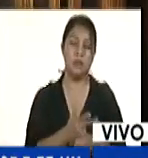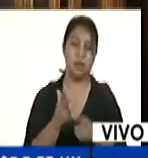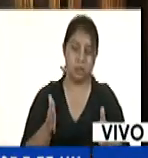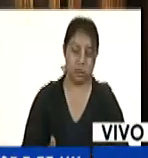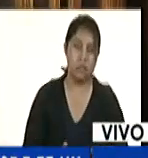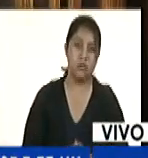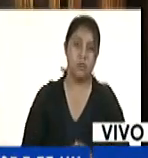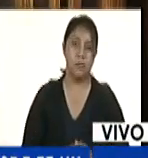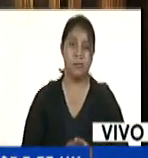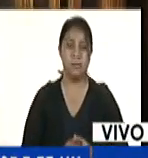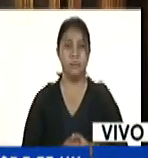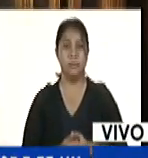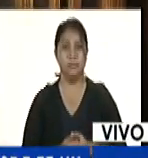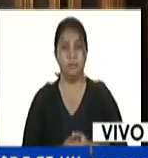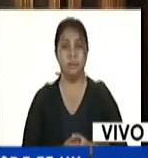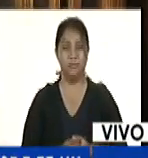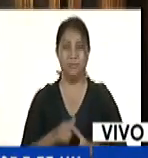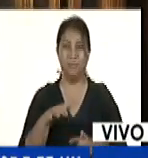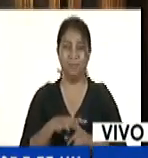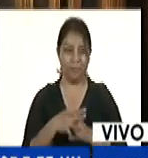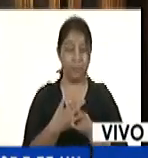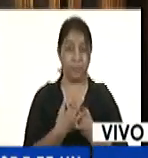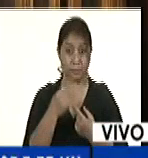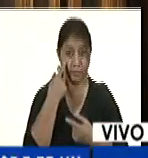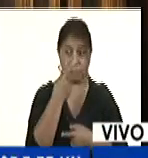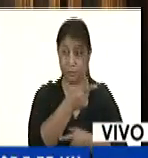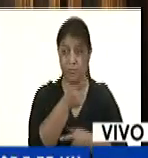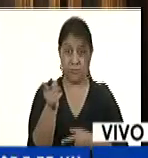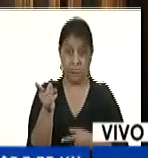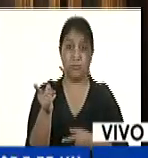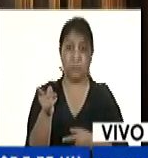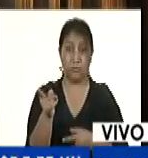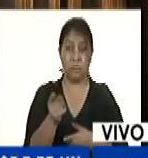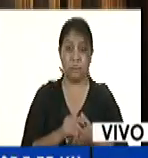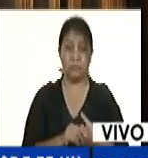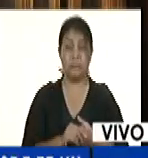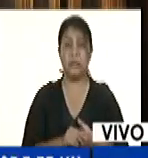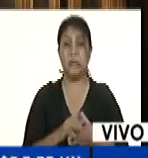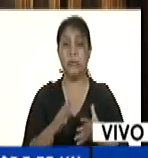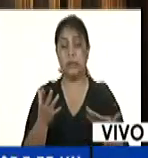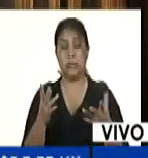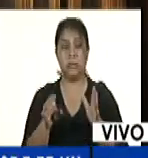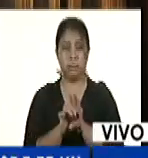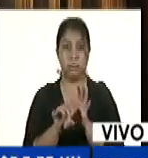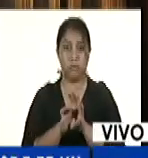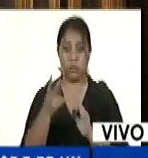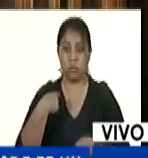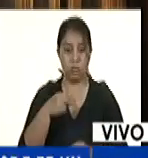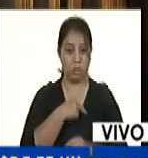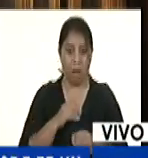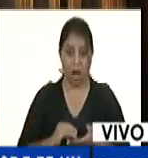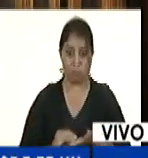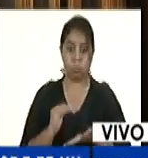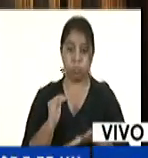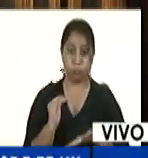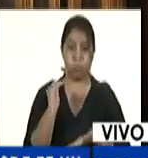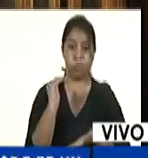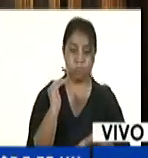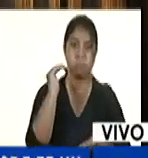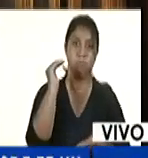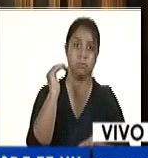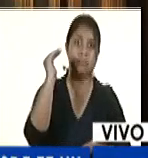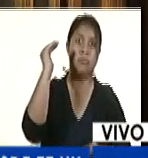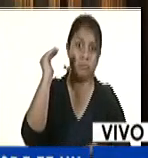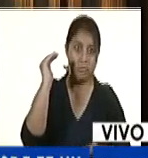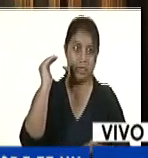como ustedes la miran, es que hemos seguido creciendo con casos limitados. Si